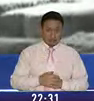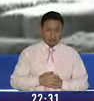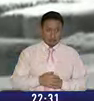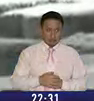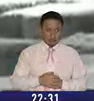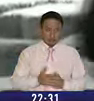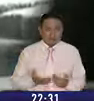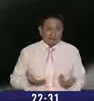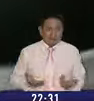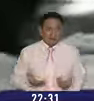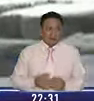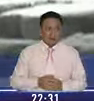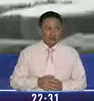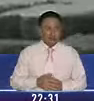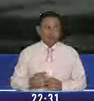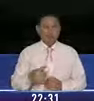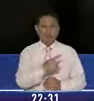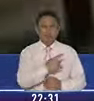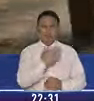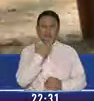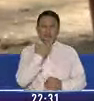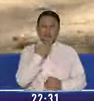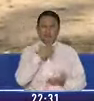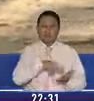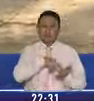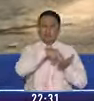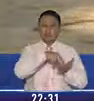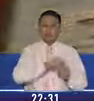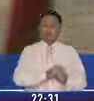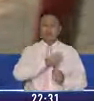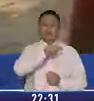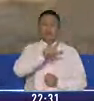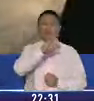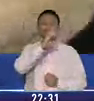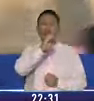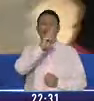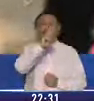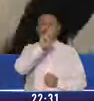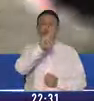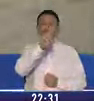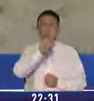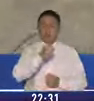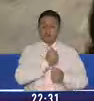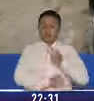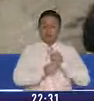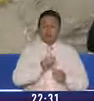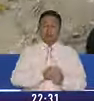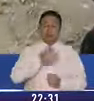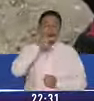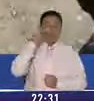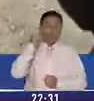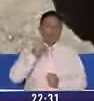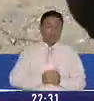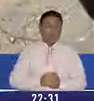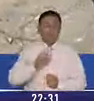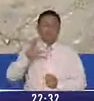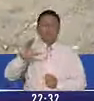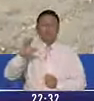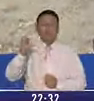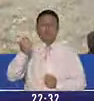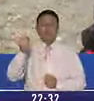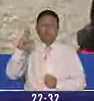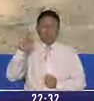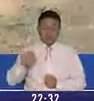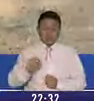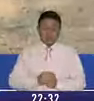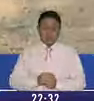Nadie sabe cómo se mantuvo de pie. Lourdes nació en El Puyo y tuvo 5 hijos con César, quien la agredió